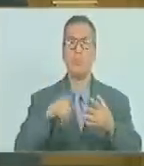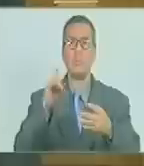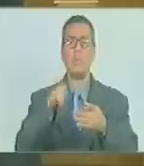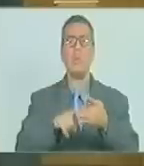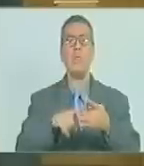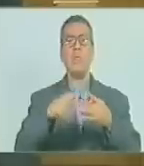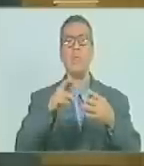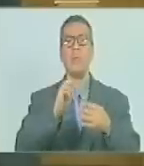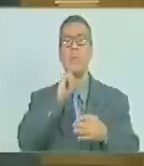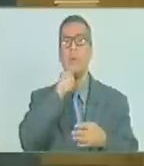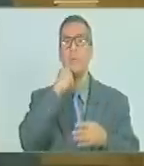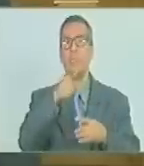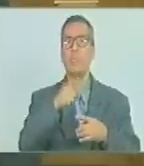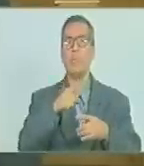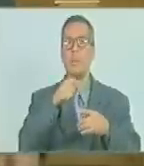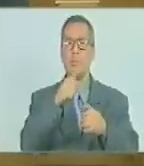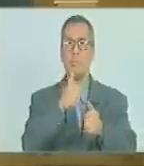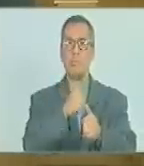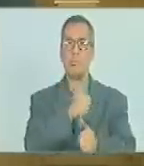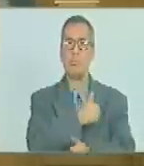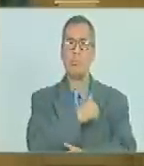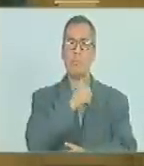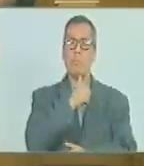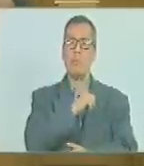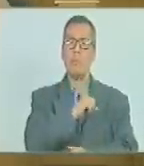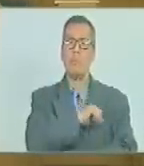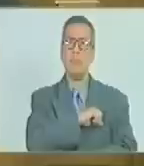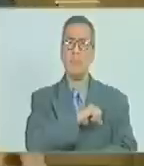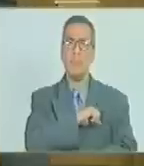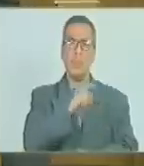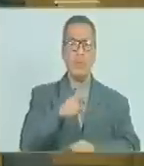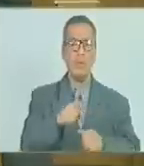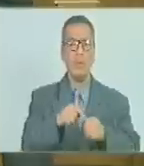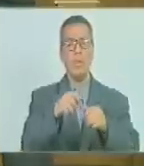para amedrentar a Rusia y de esa manera